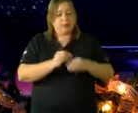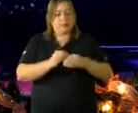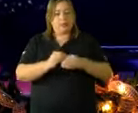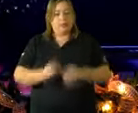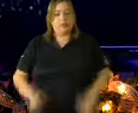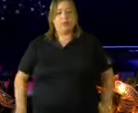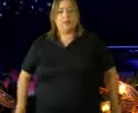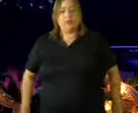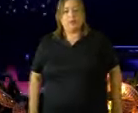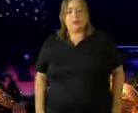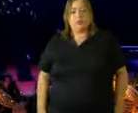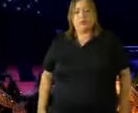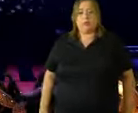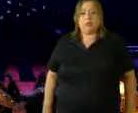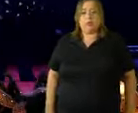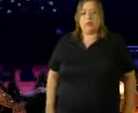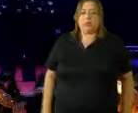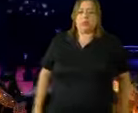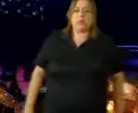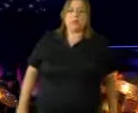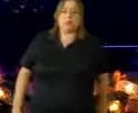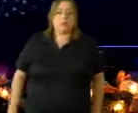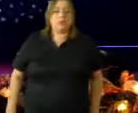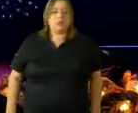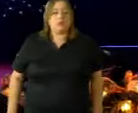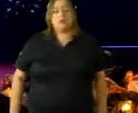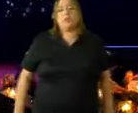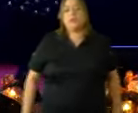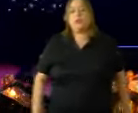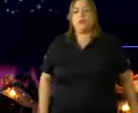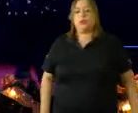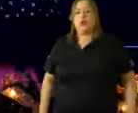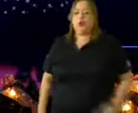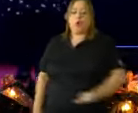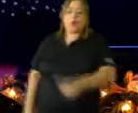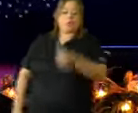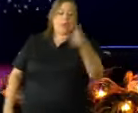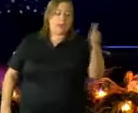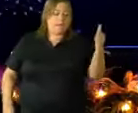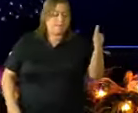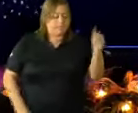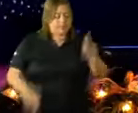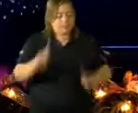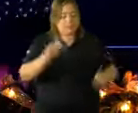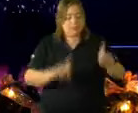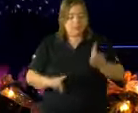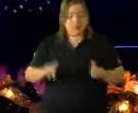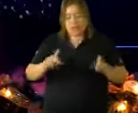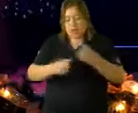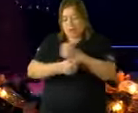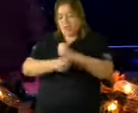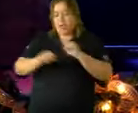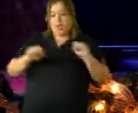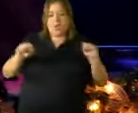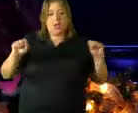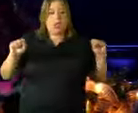más. Saca un vestido más, otra corona brillará. Un alma más se acaba de